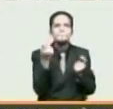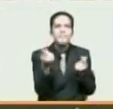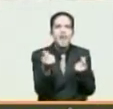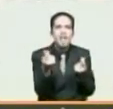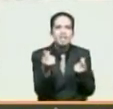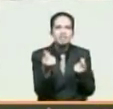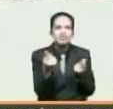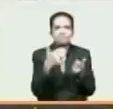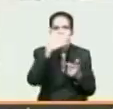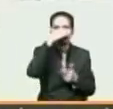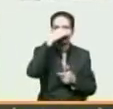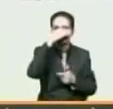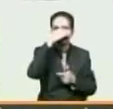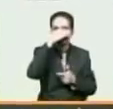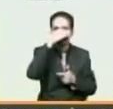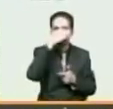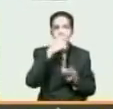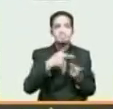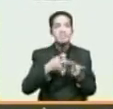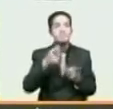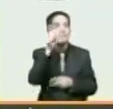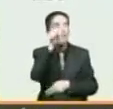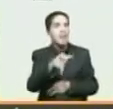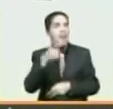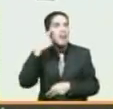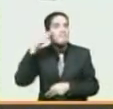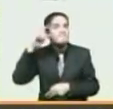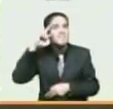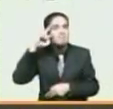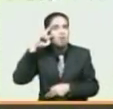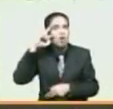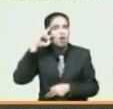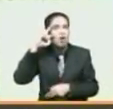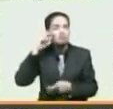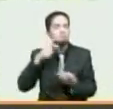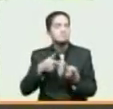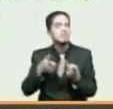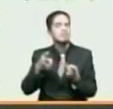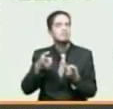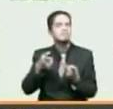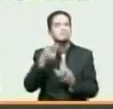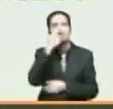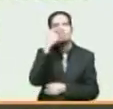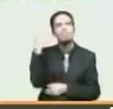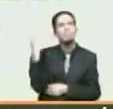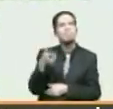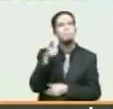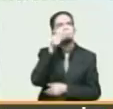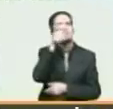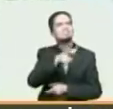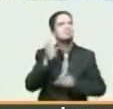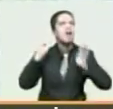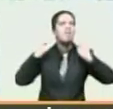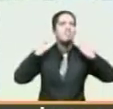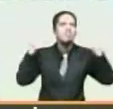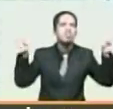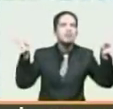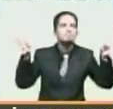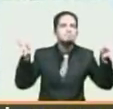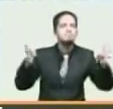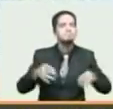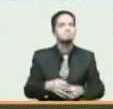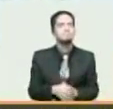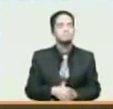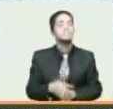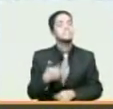violencia del vivo, que es la violencia del que no le importa absolutamente nada. Ahora yo les voy a decir algo a